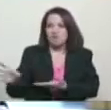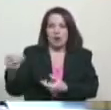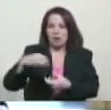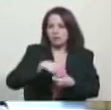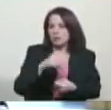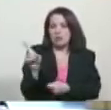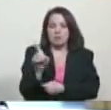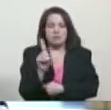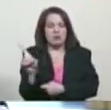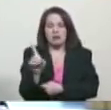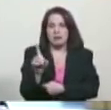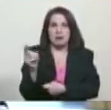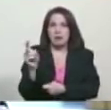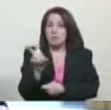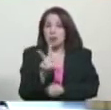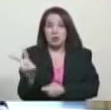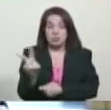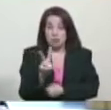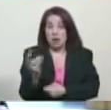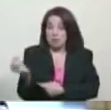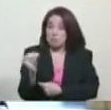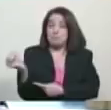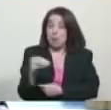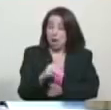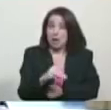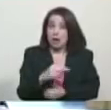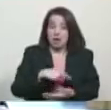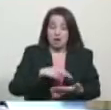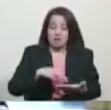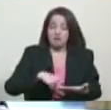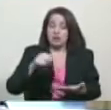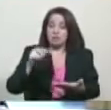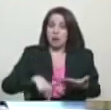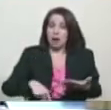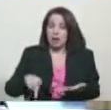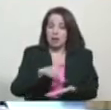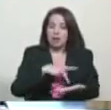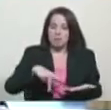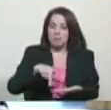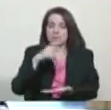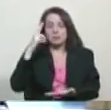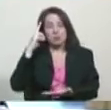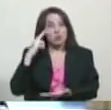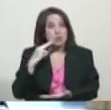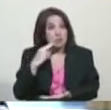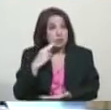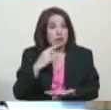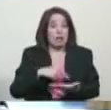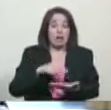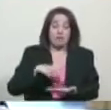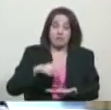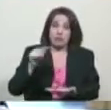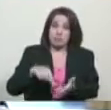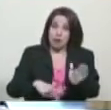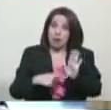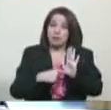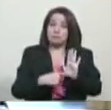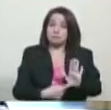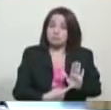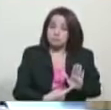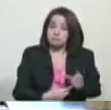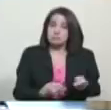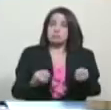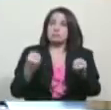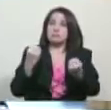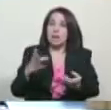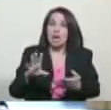Venezuela, hoy más que nunca, incorporarse en las plazas Bolívar, a firmar el documento que vamos a llevar en marcha de aquí